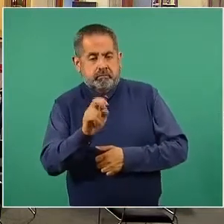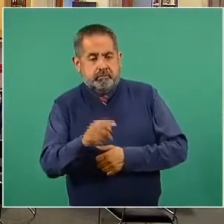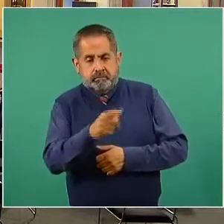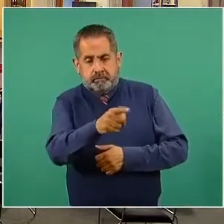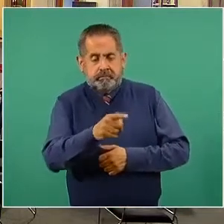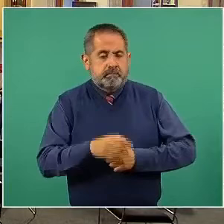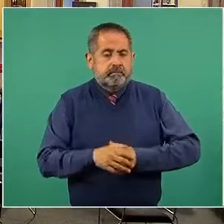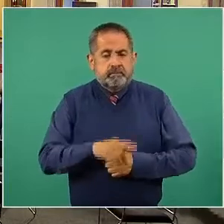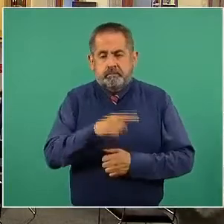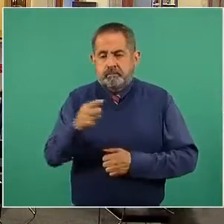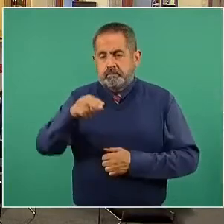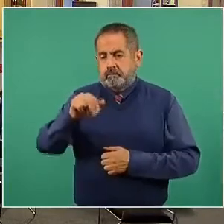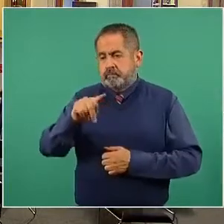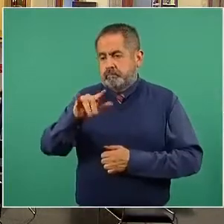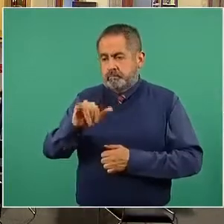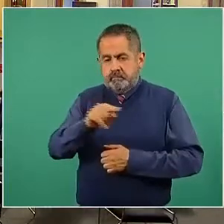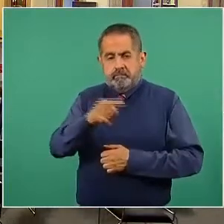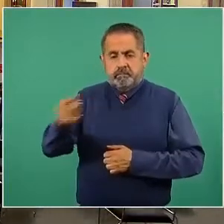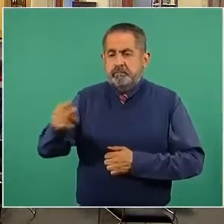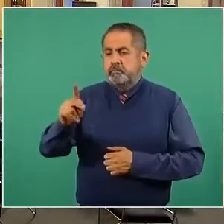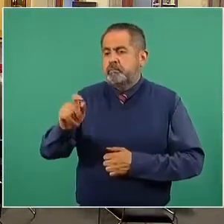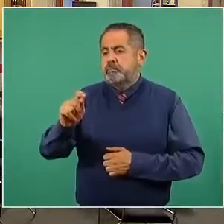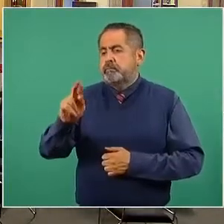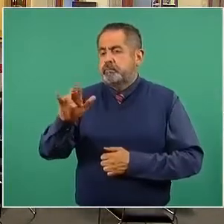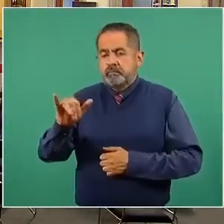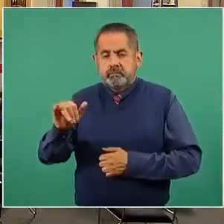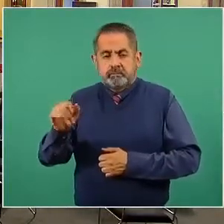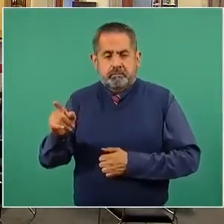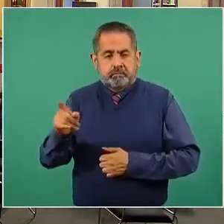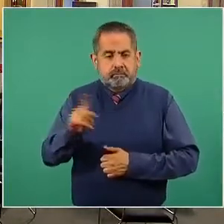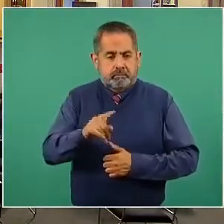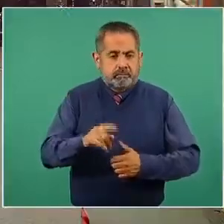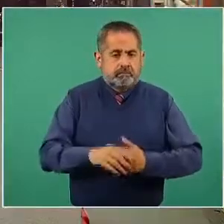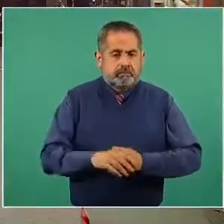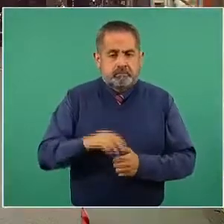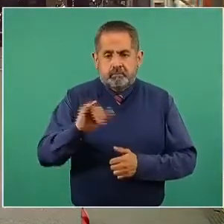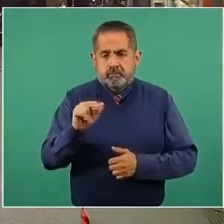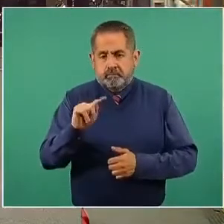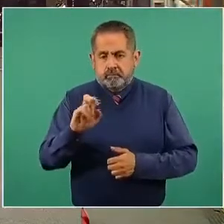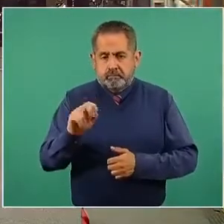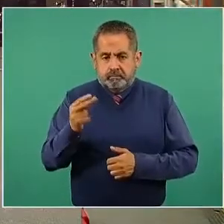Cantón, Natalia Vitela, Patricia Rodríguez Calva, Janet